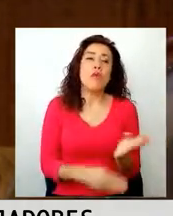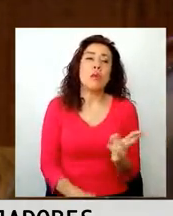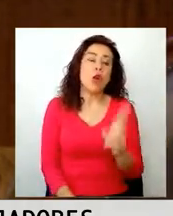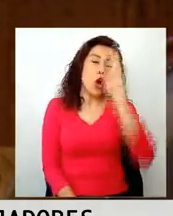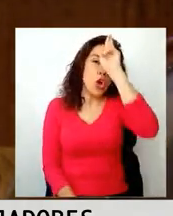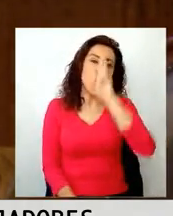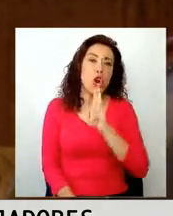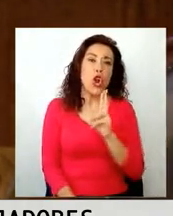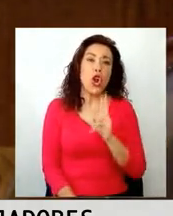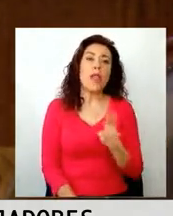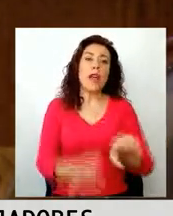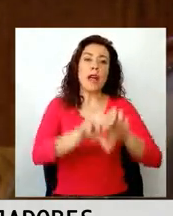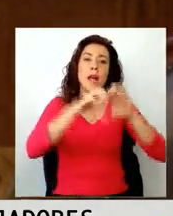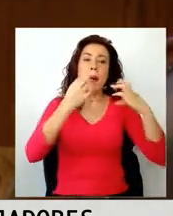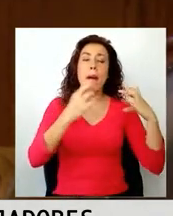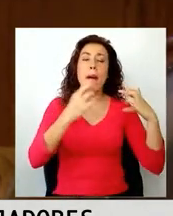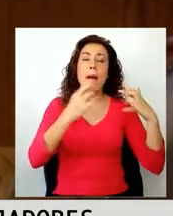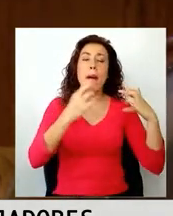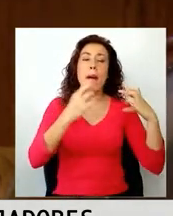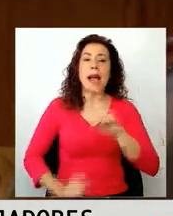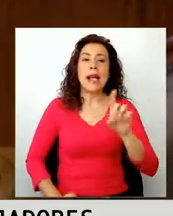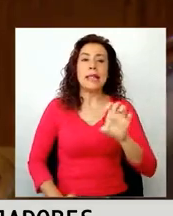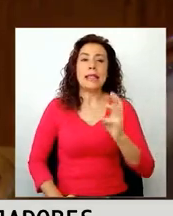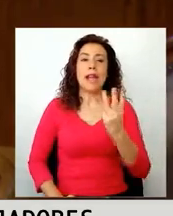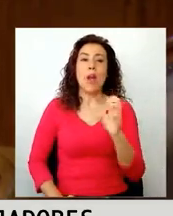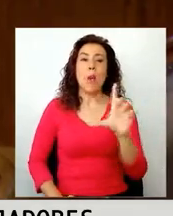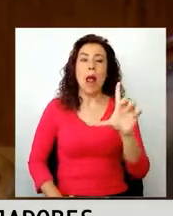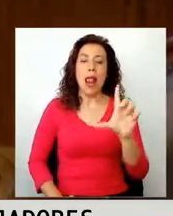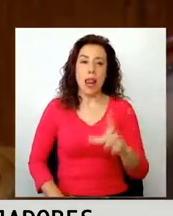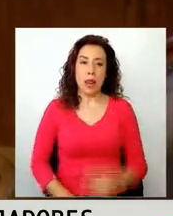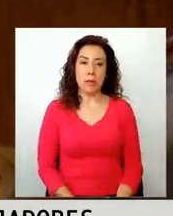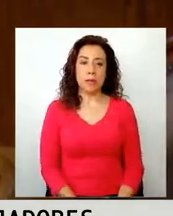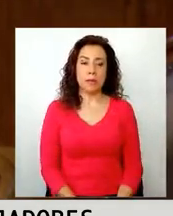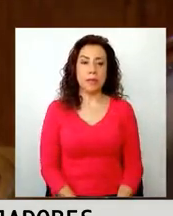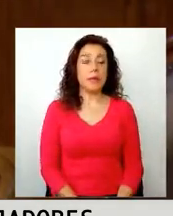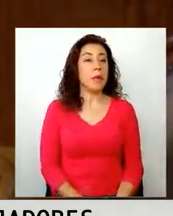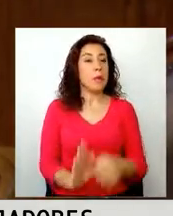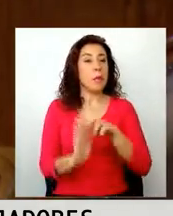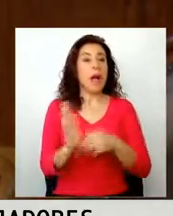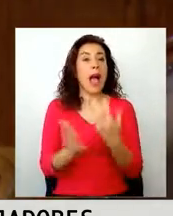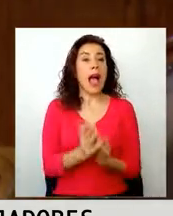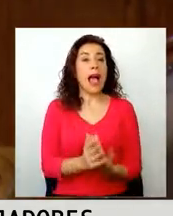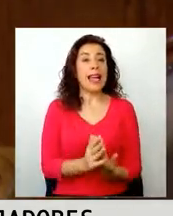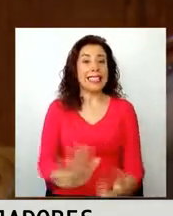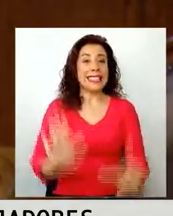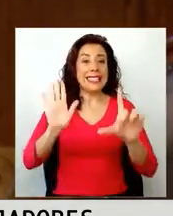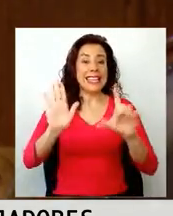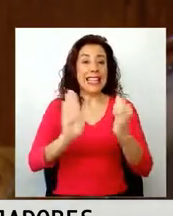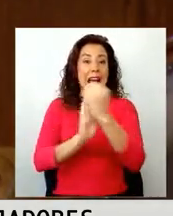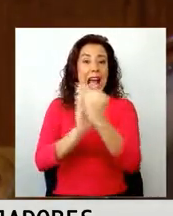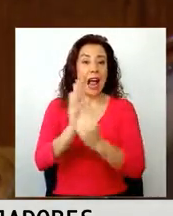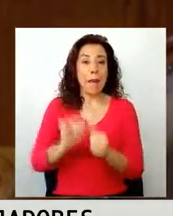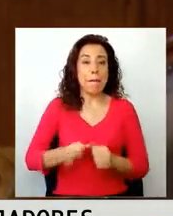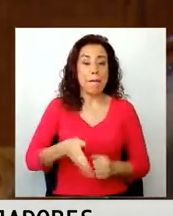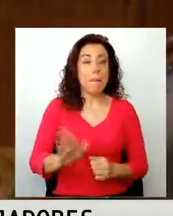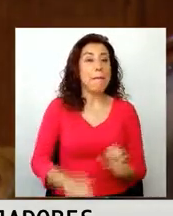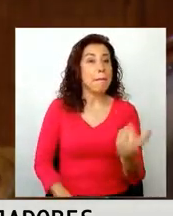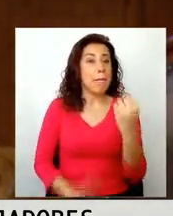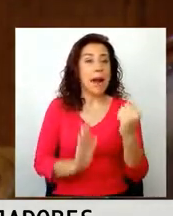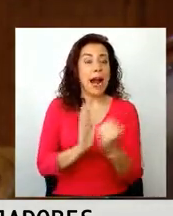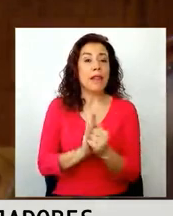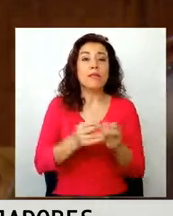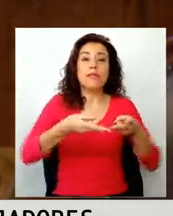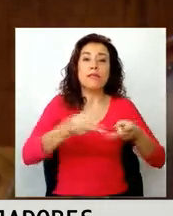patrimonial en esta labor la moción consta de siete artículos permanentes el artículo primero se autoriza la construcción